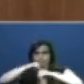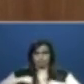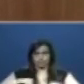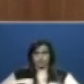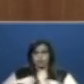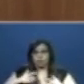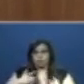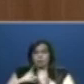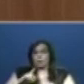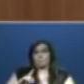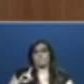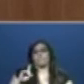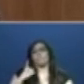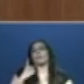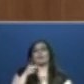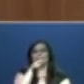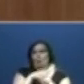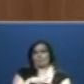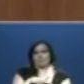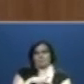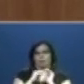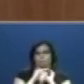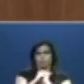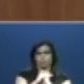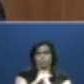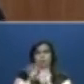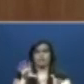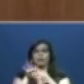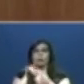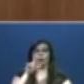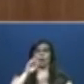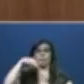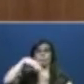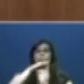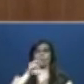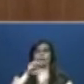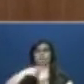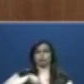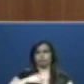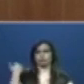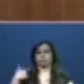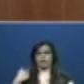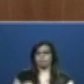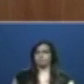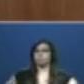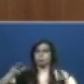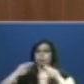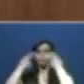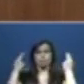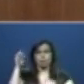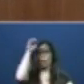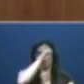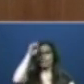comenzar estabilidad normativa en relación con la lce hemos hecho pública ya nuestra valoración